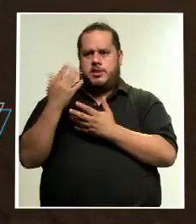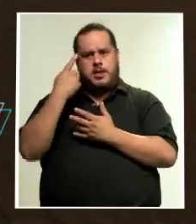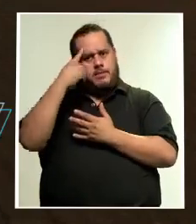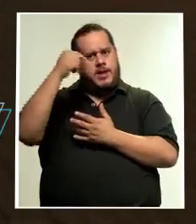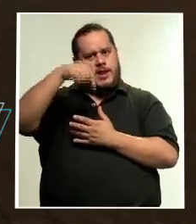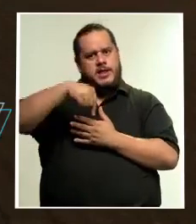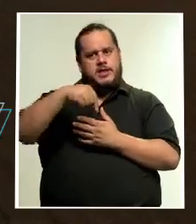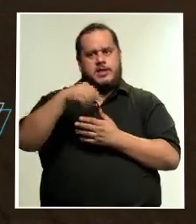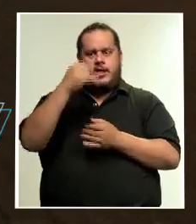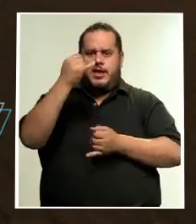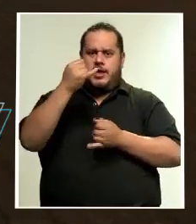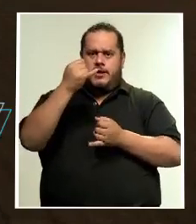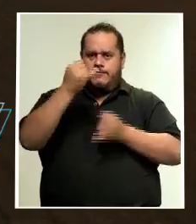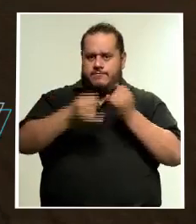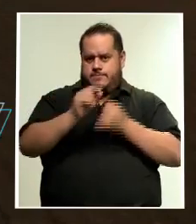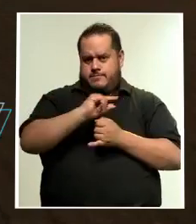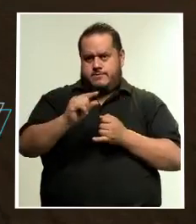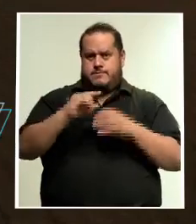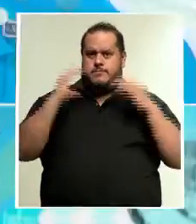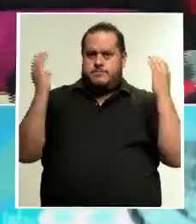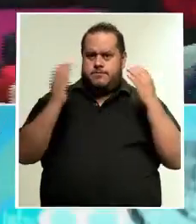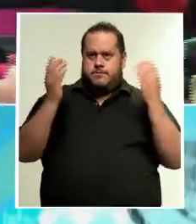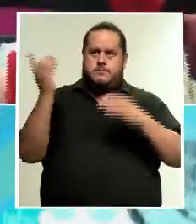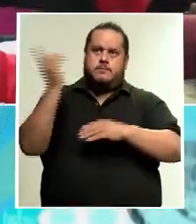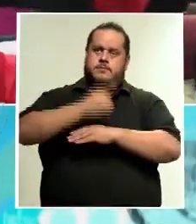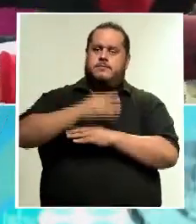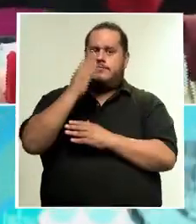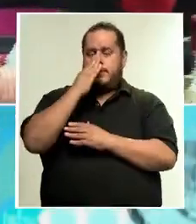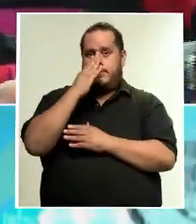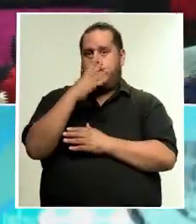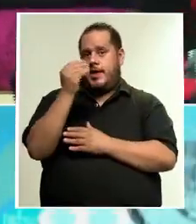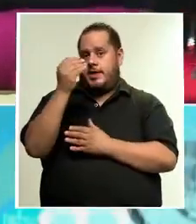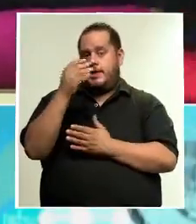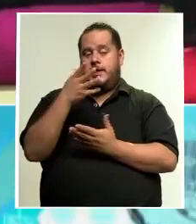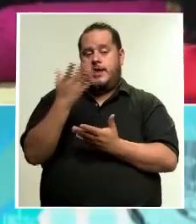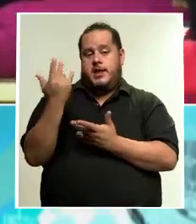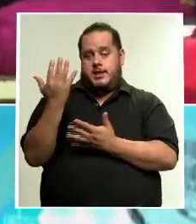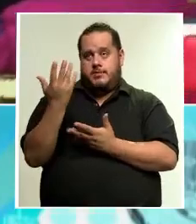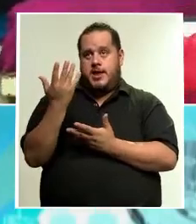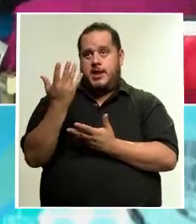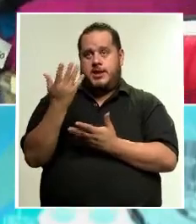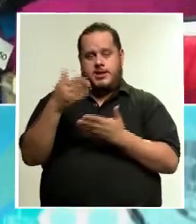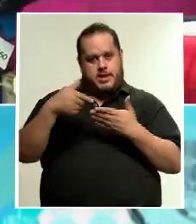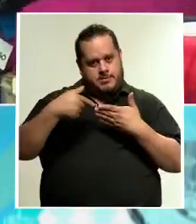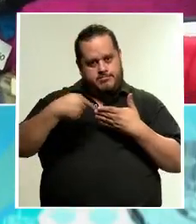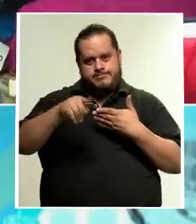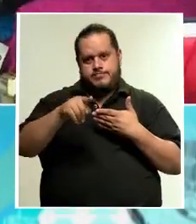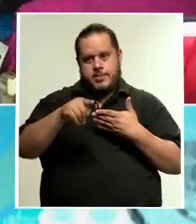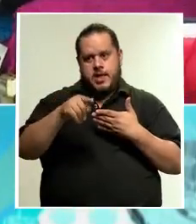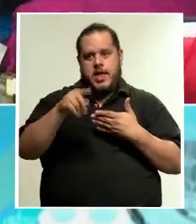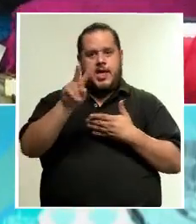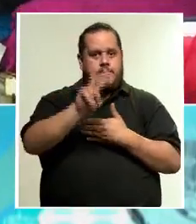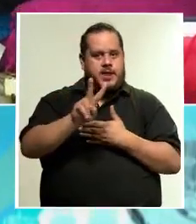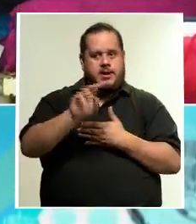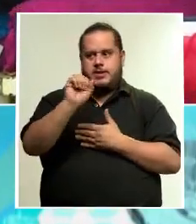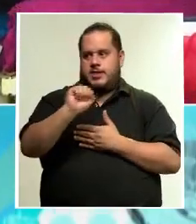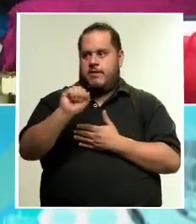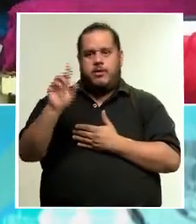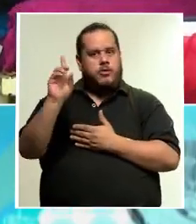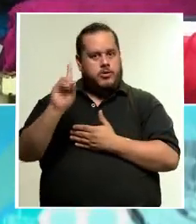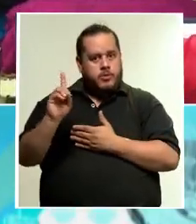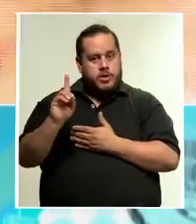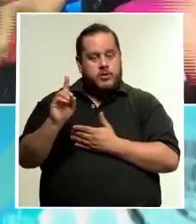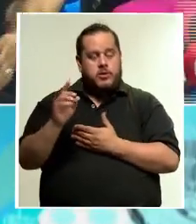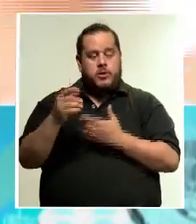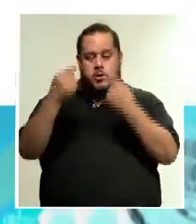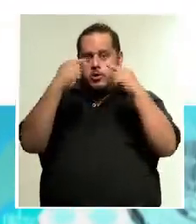semana en donde se celebra el Día de la Madre. Y es que esperan que durante este viernes, sábado y domingo